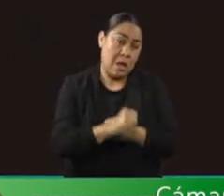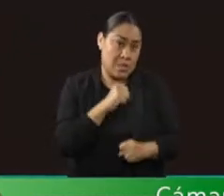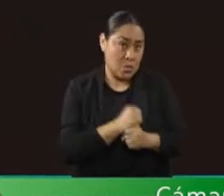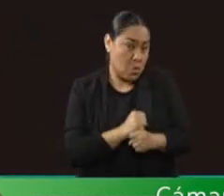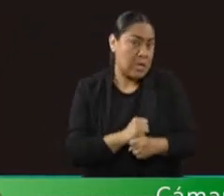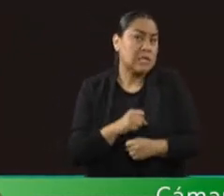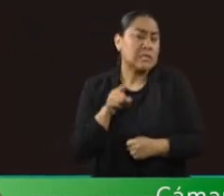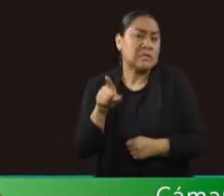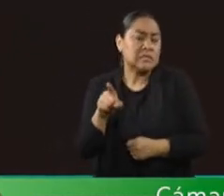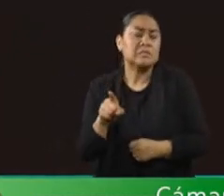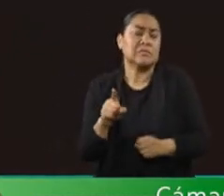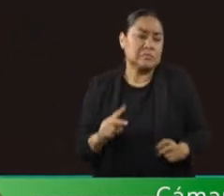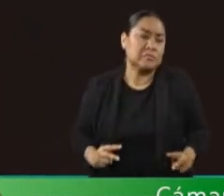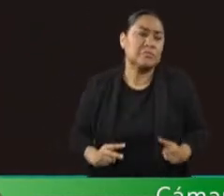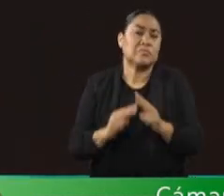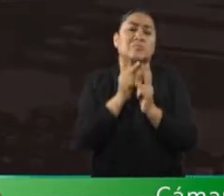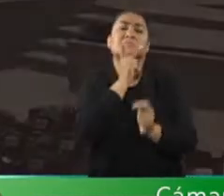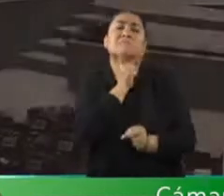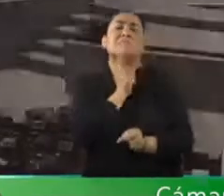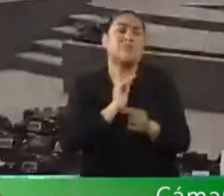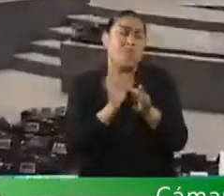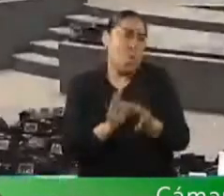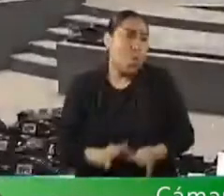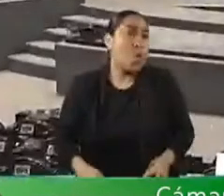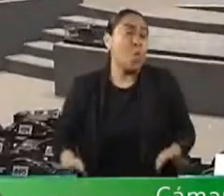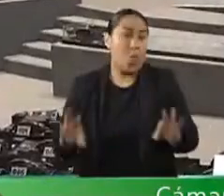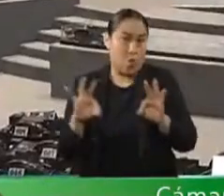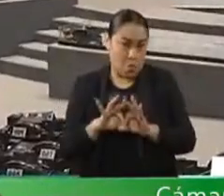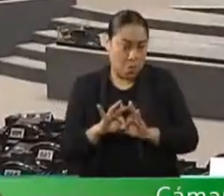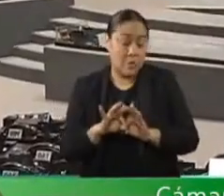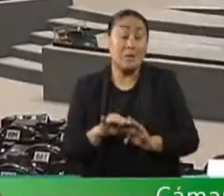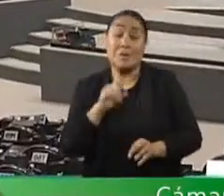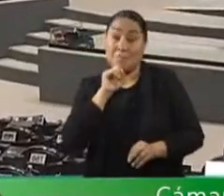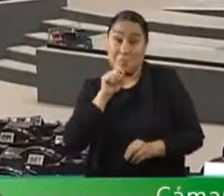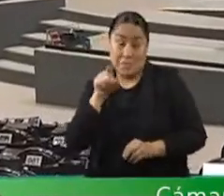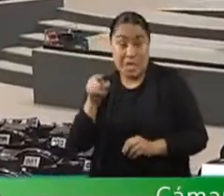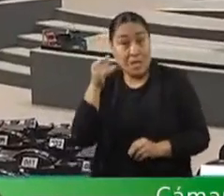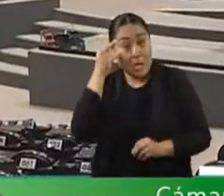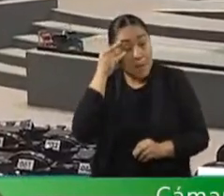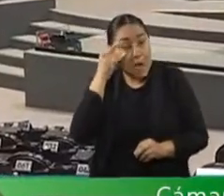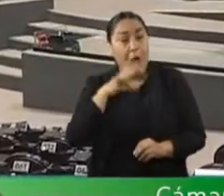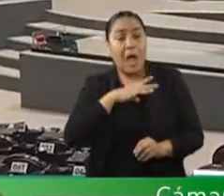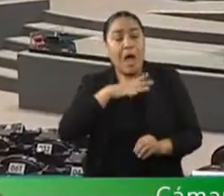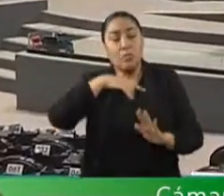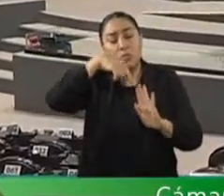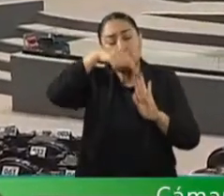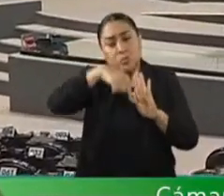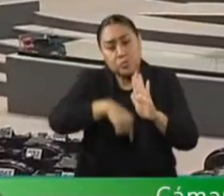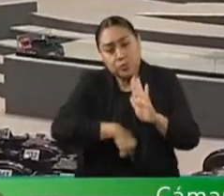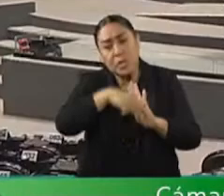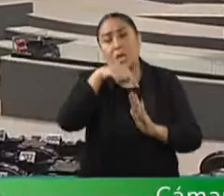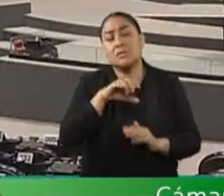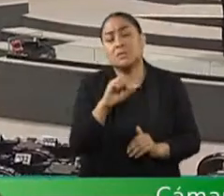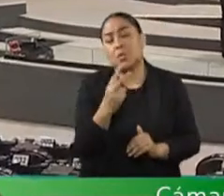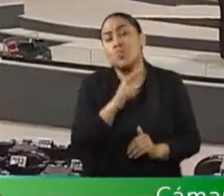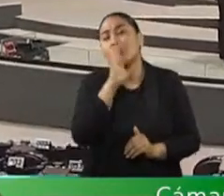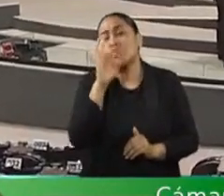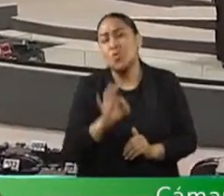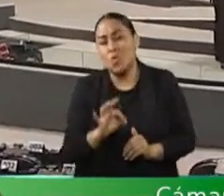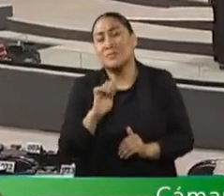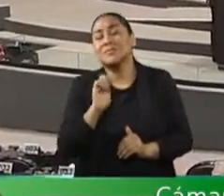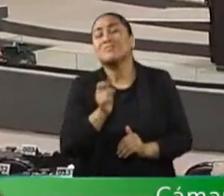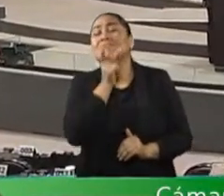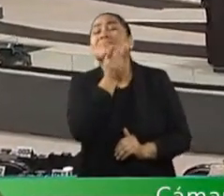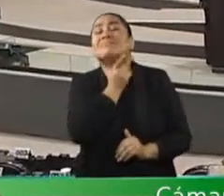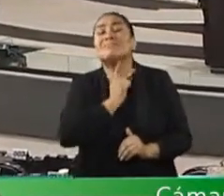la petrolera más importante de nuestro país en Campeche se extrae el 62 del crudo y se